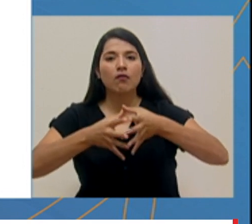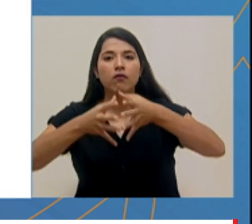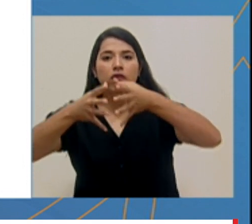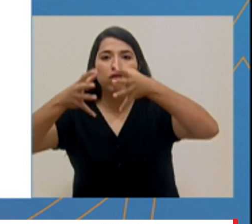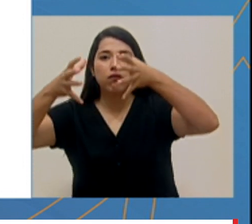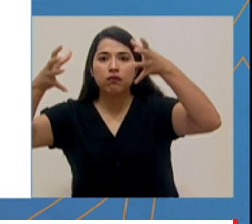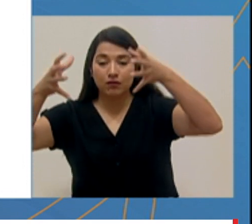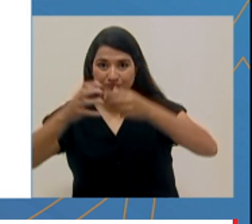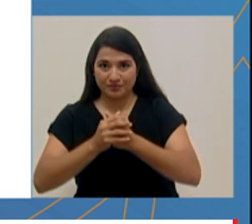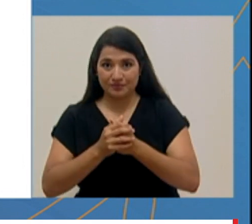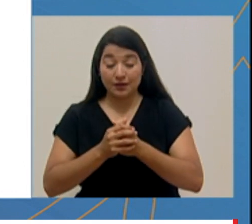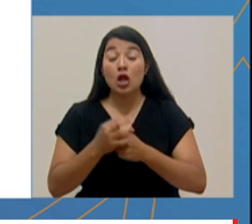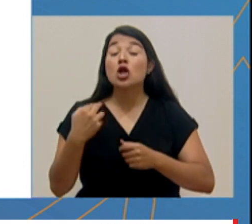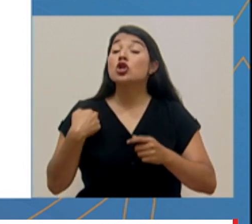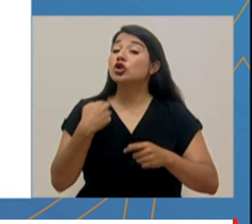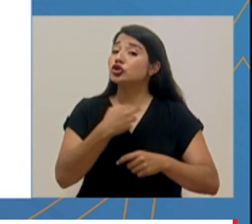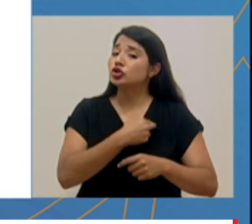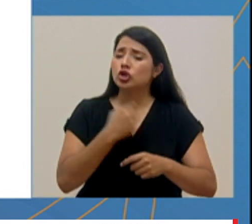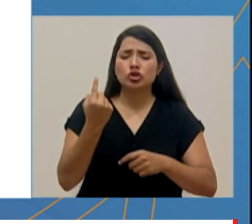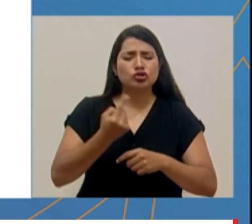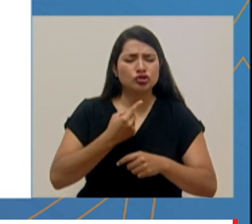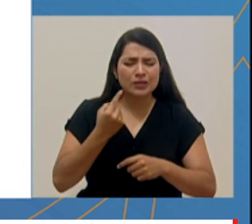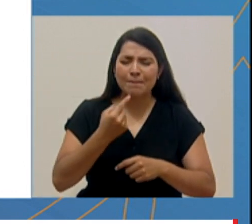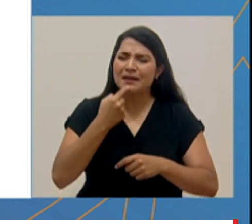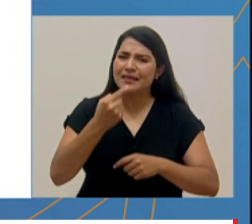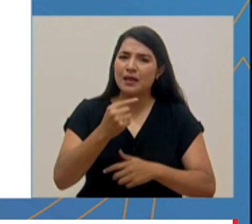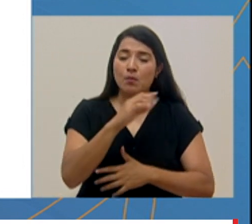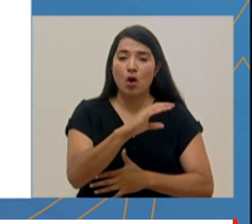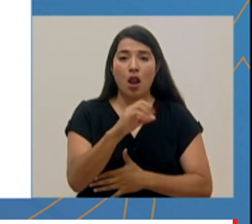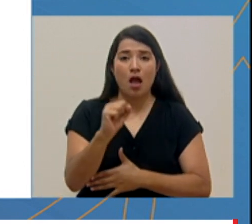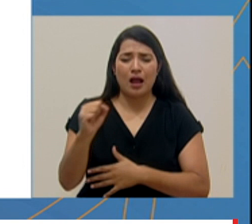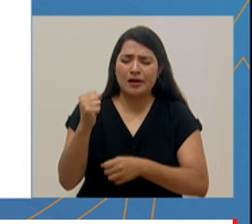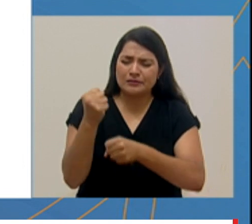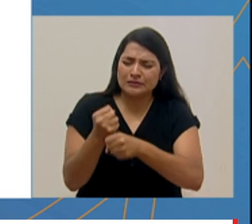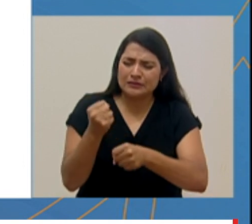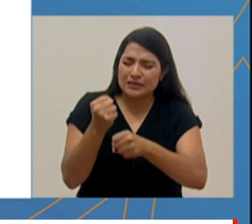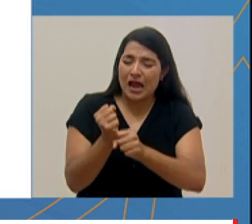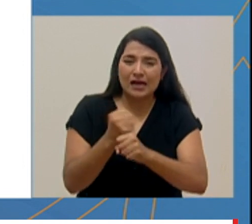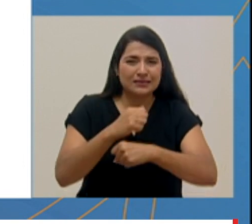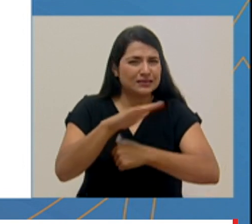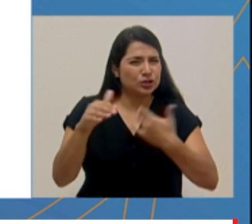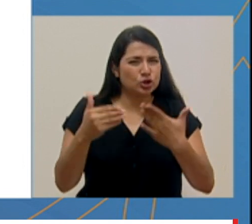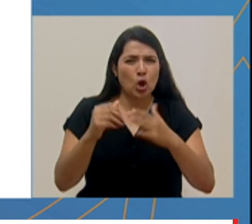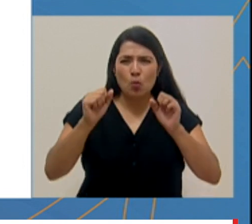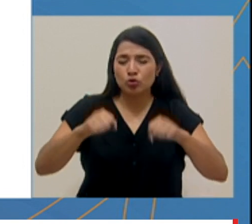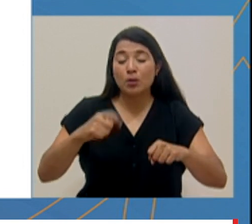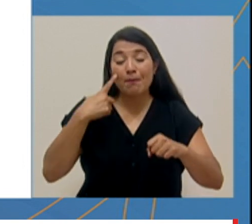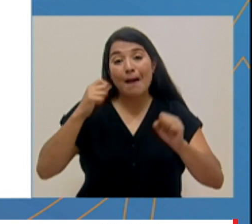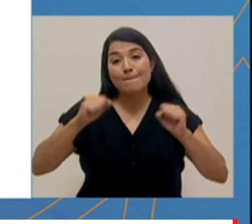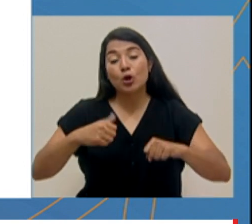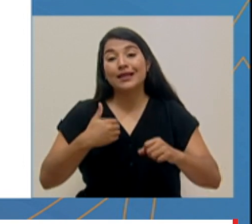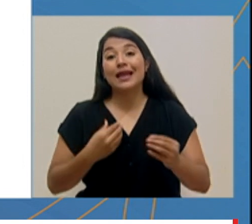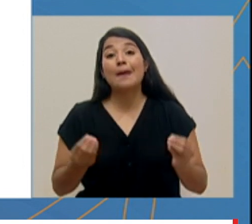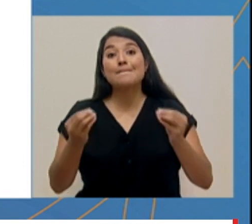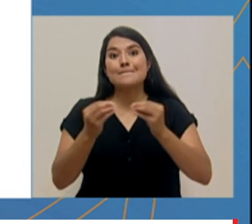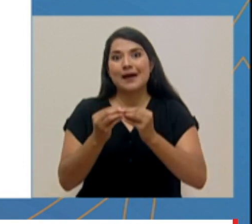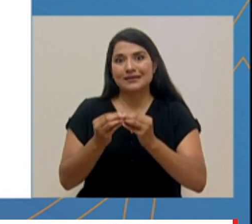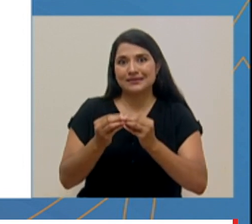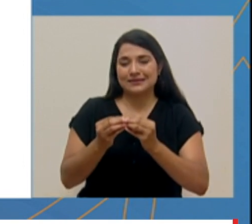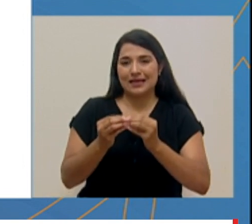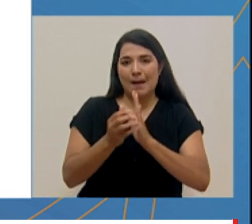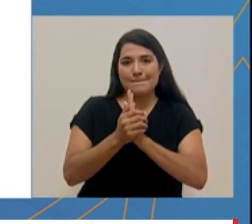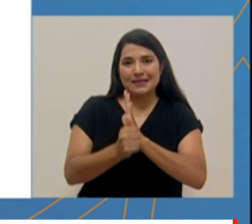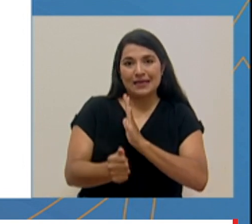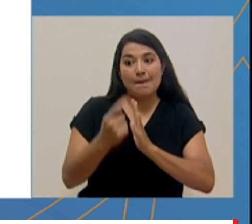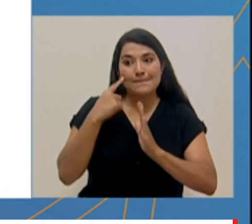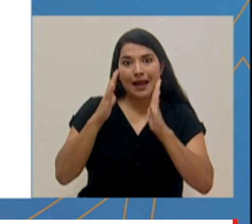todo lo posible por aumentar la capacidad hospitalaria. Eso implica infraestructura, implica equipo y lo más